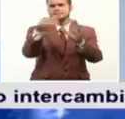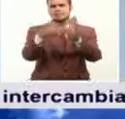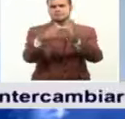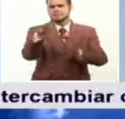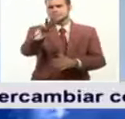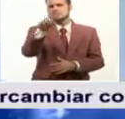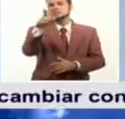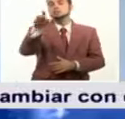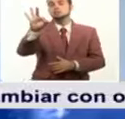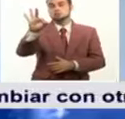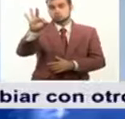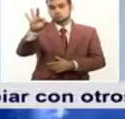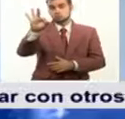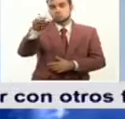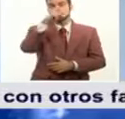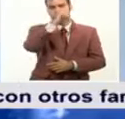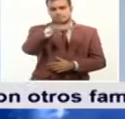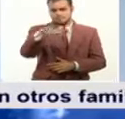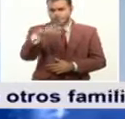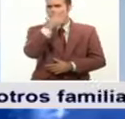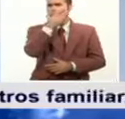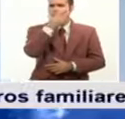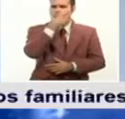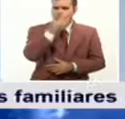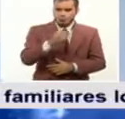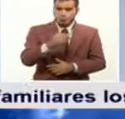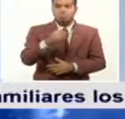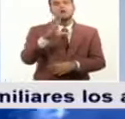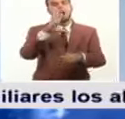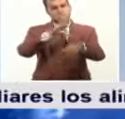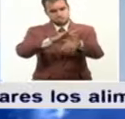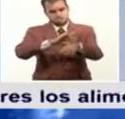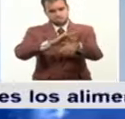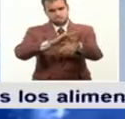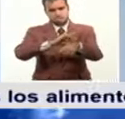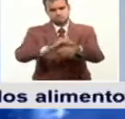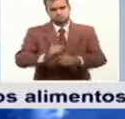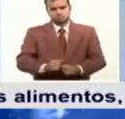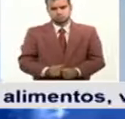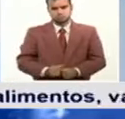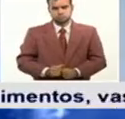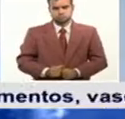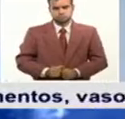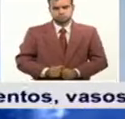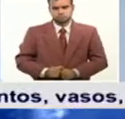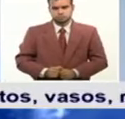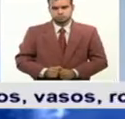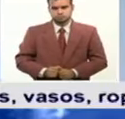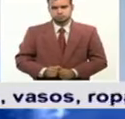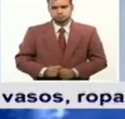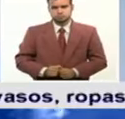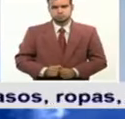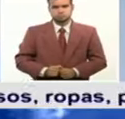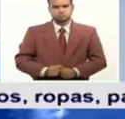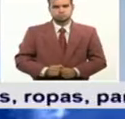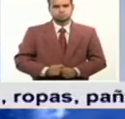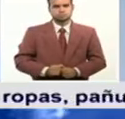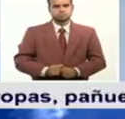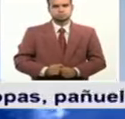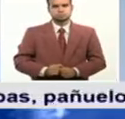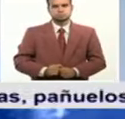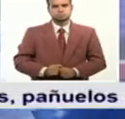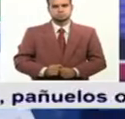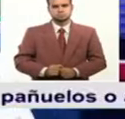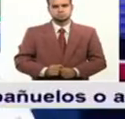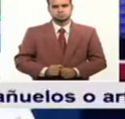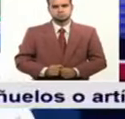17.318 niños, adolescentes, lactantes que han sido diagnosticados con COVID-19 en nuestro